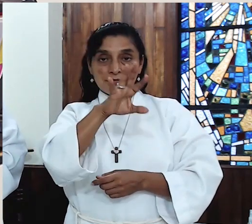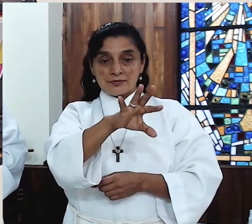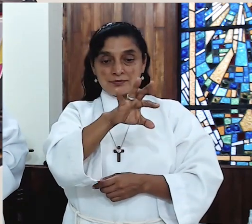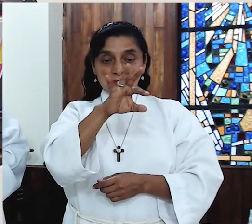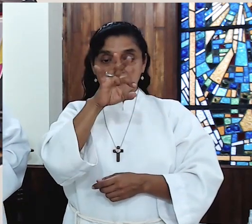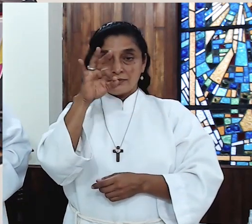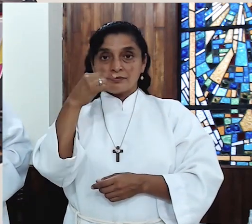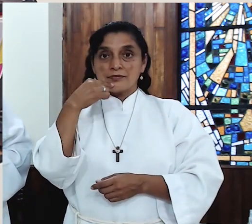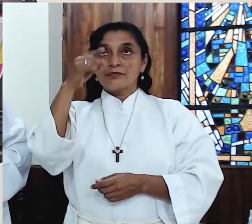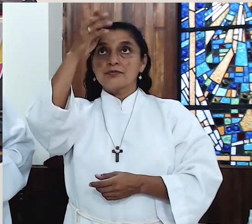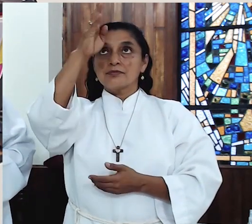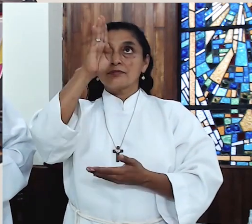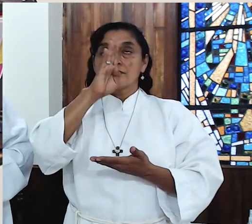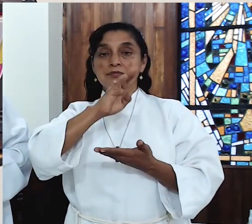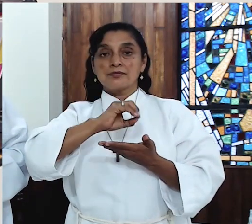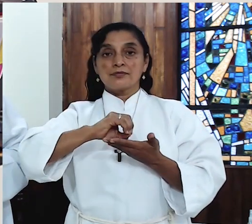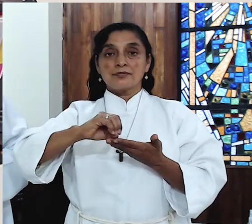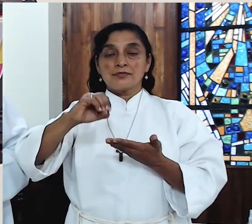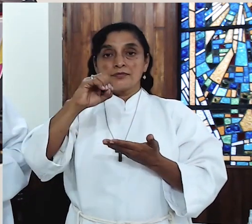escogido por